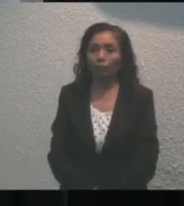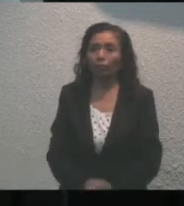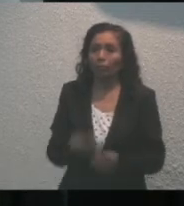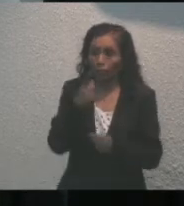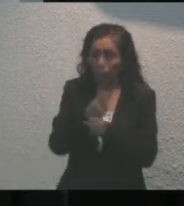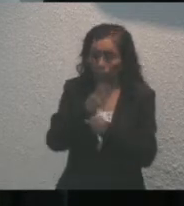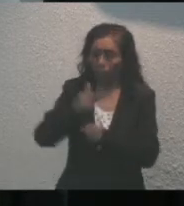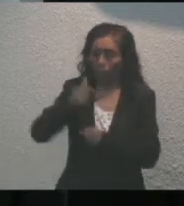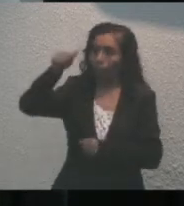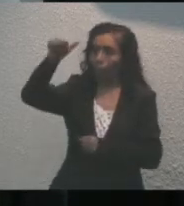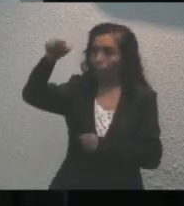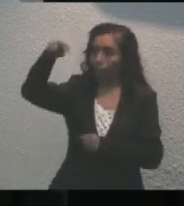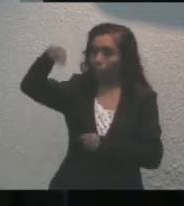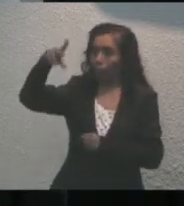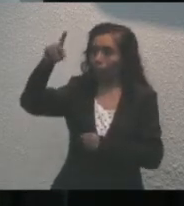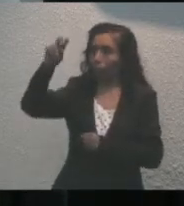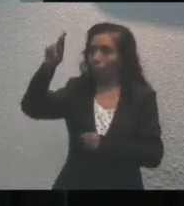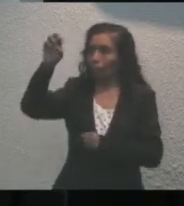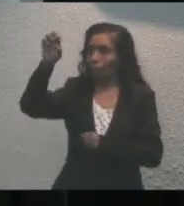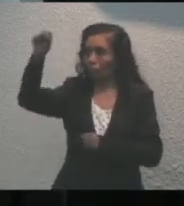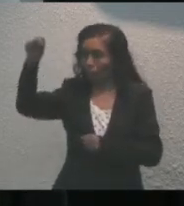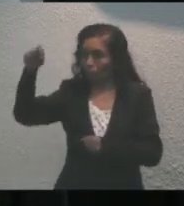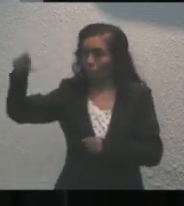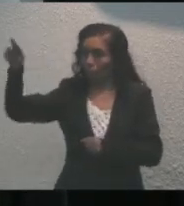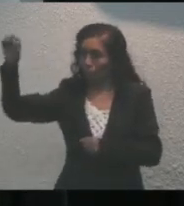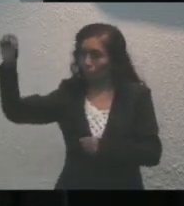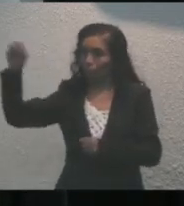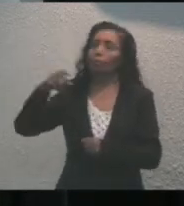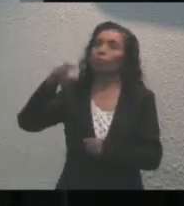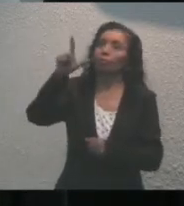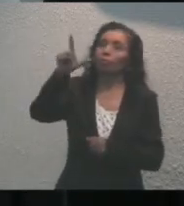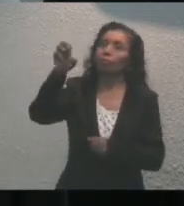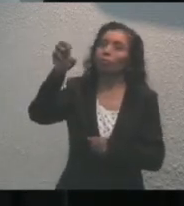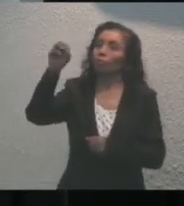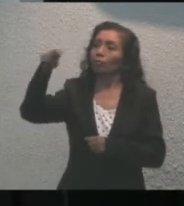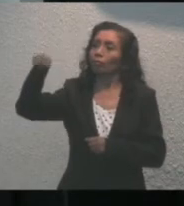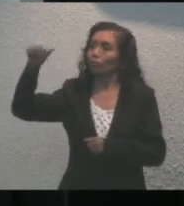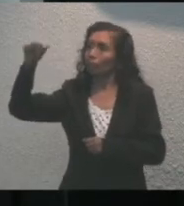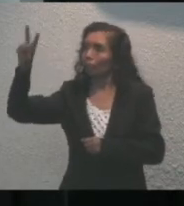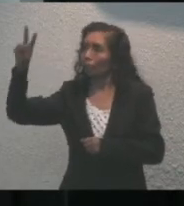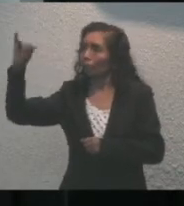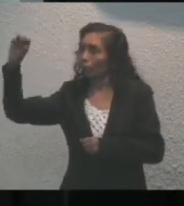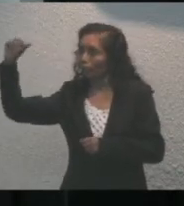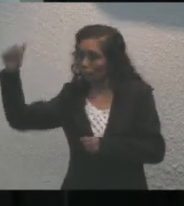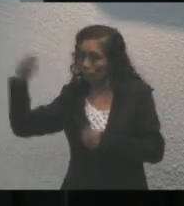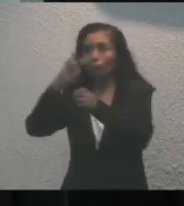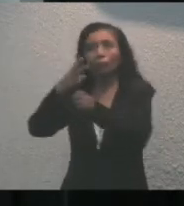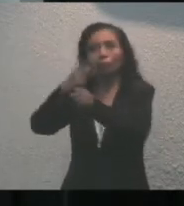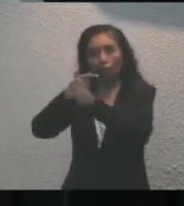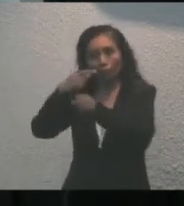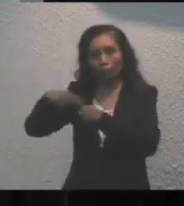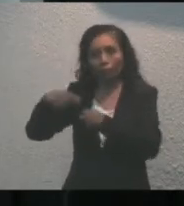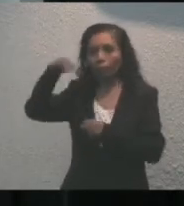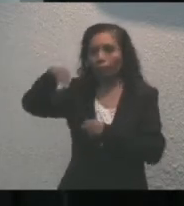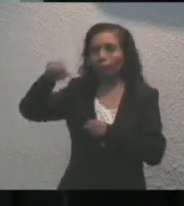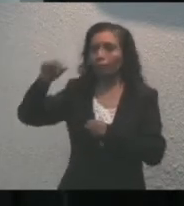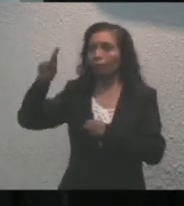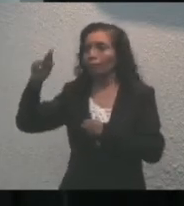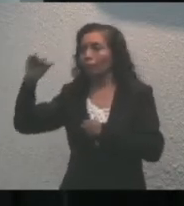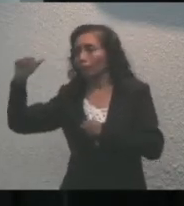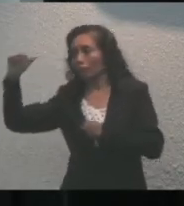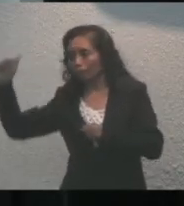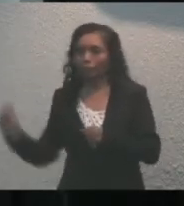Roo, Leona Vicario, María Petrona Huicap, Manuel Antonio